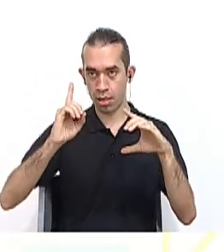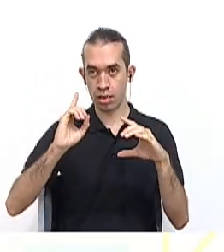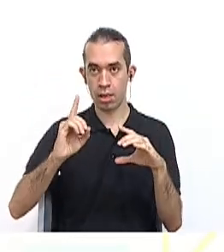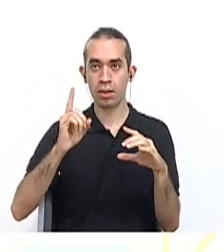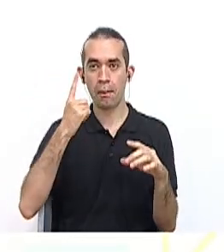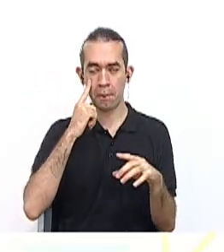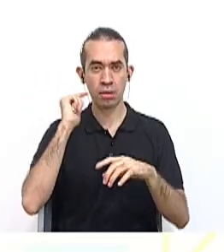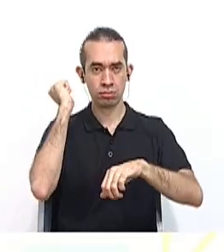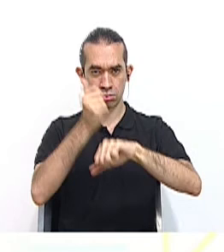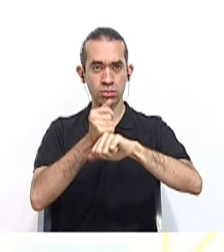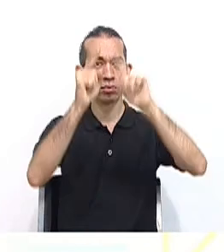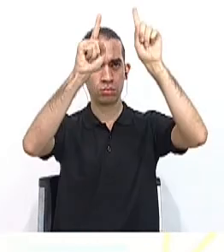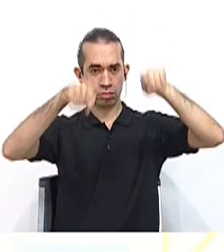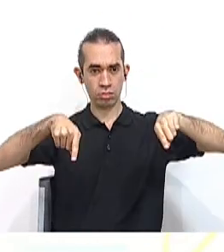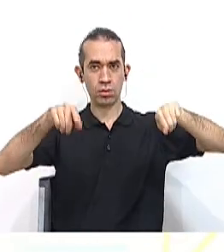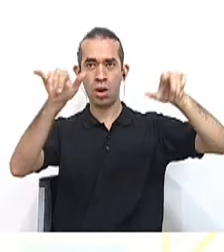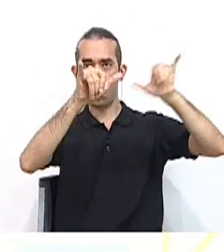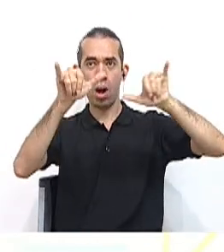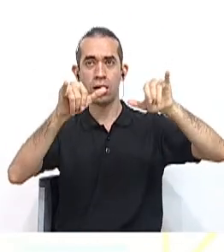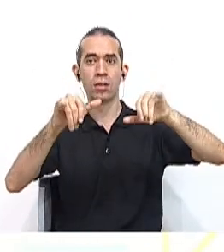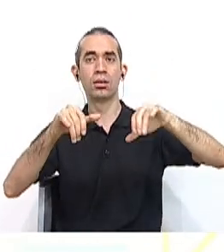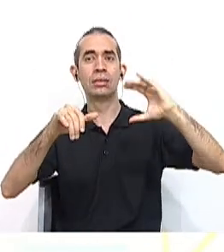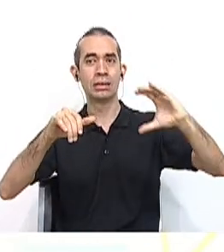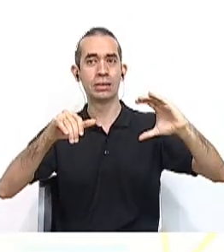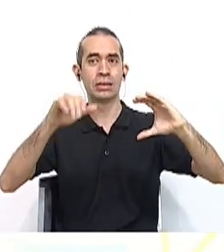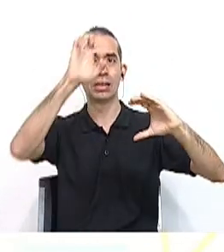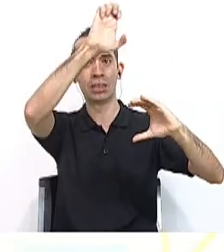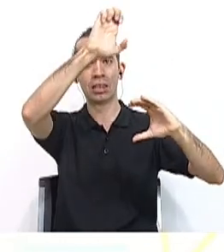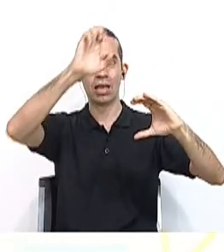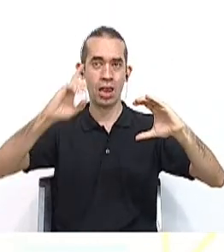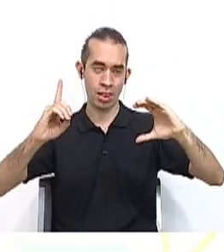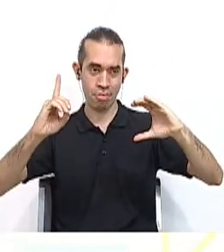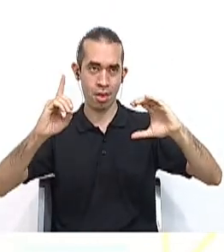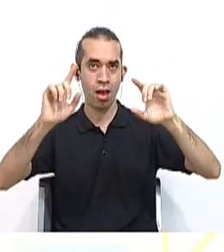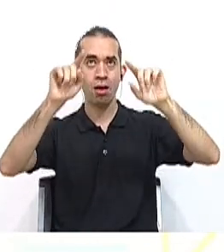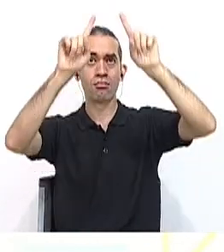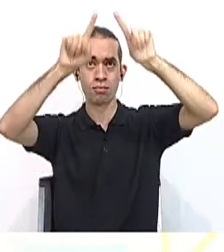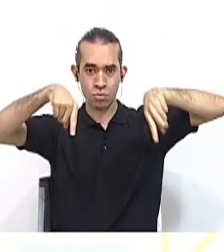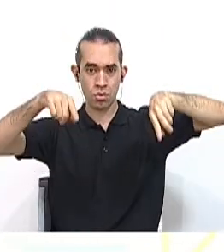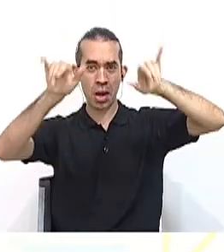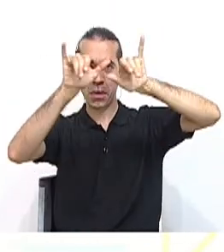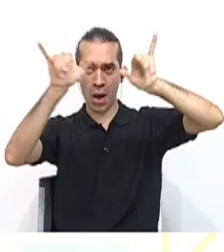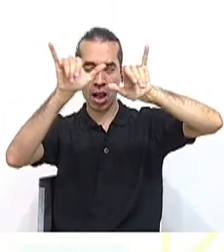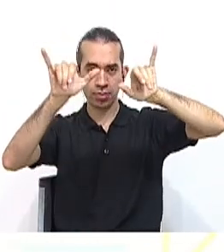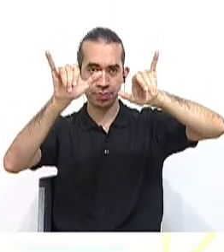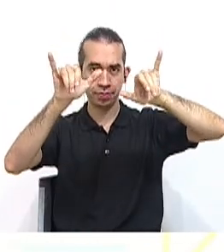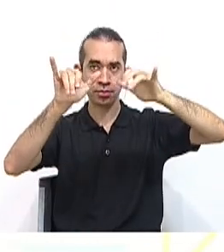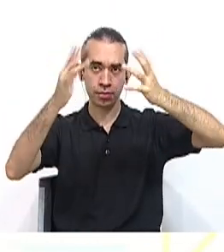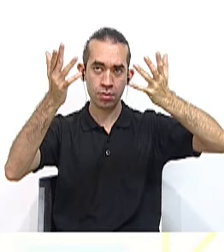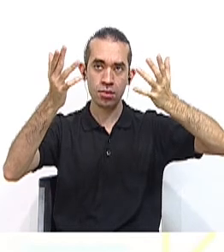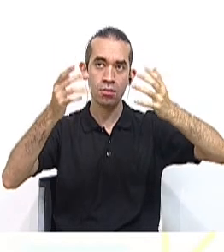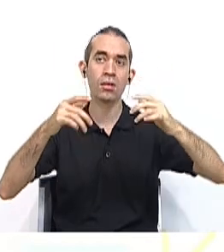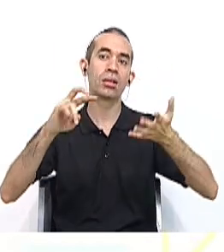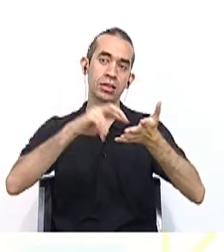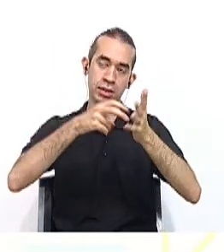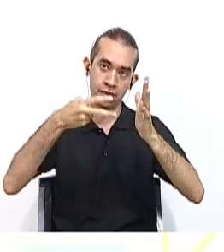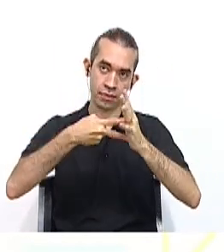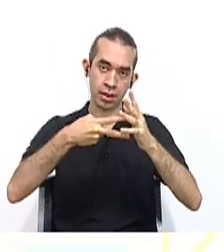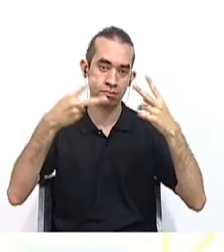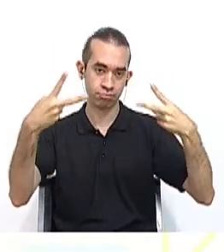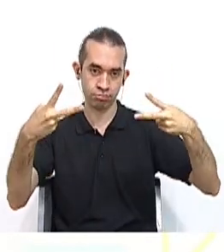isósceles que se forma? El CED. Claro, tiene dos lados iguales y va a tener dos ángulos